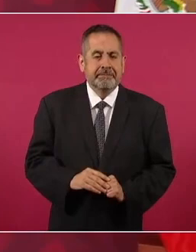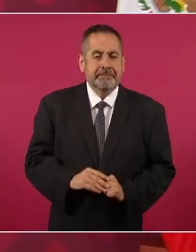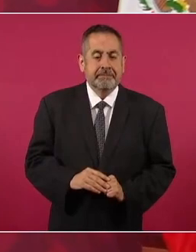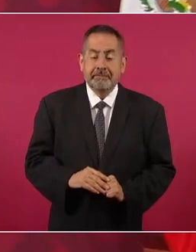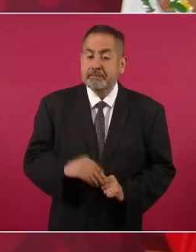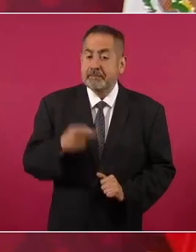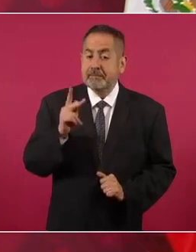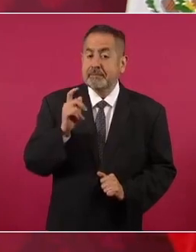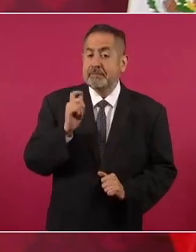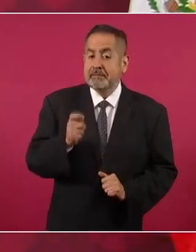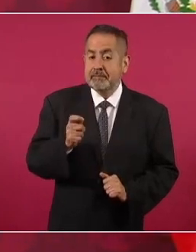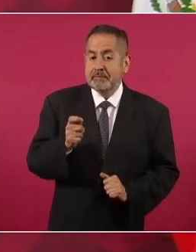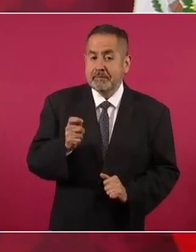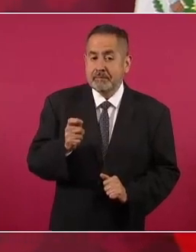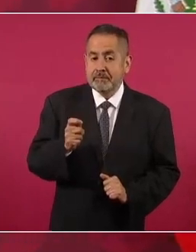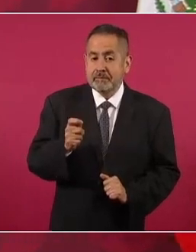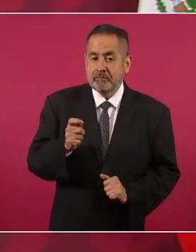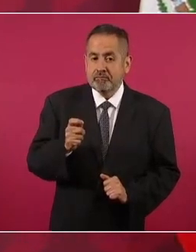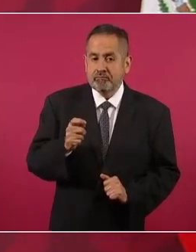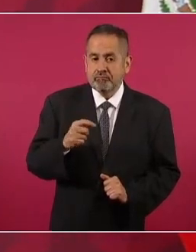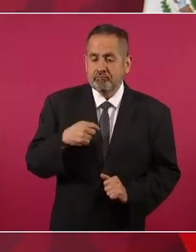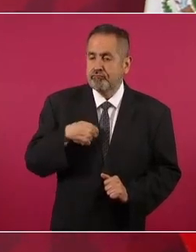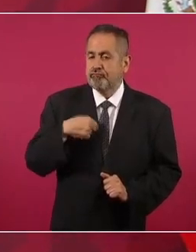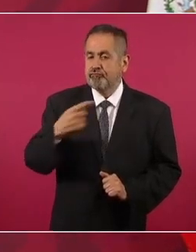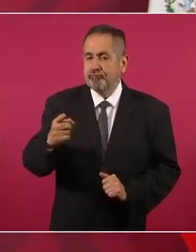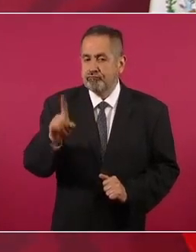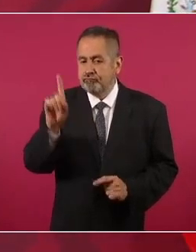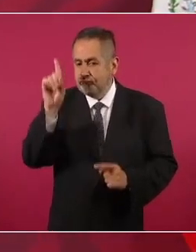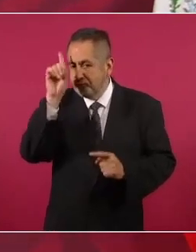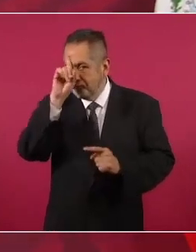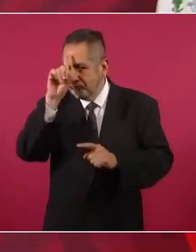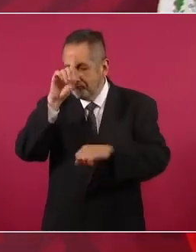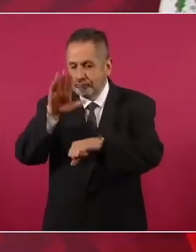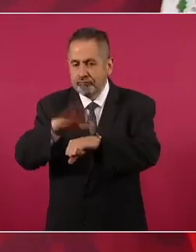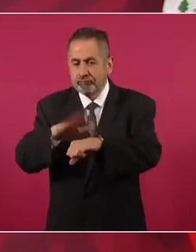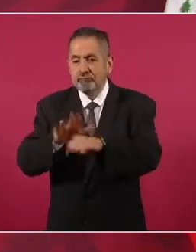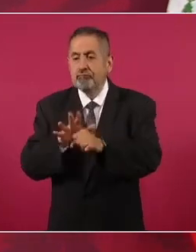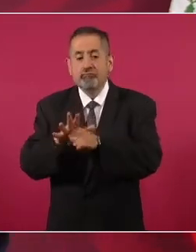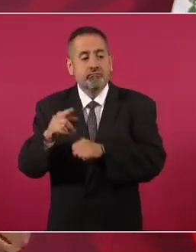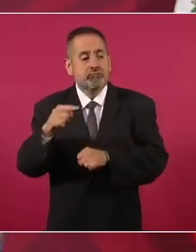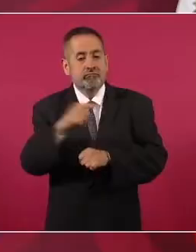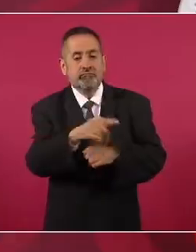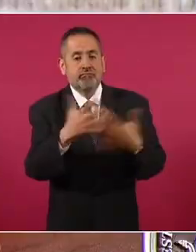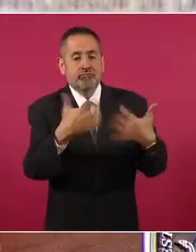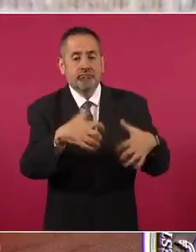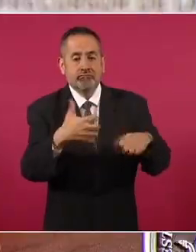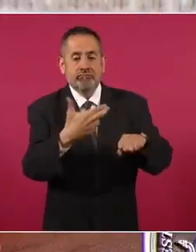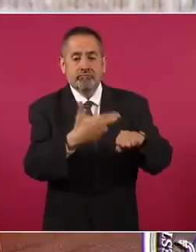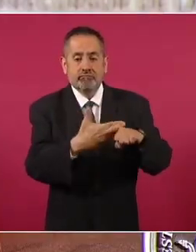nada más yo te recomiendo a la empresa que haga la obra.